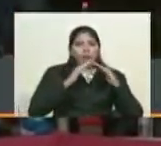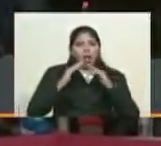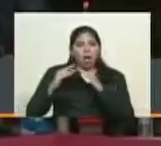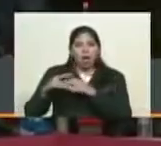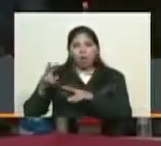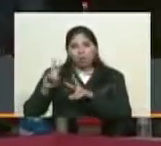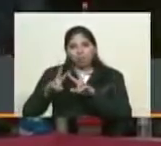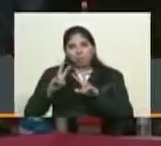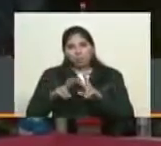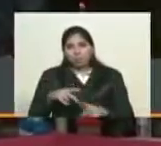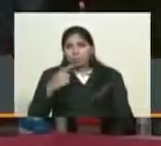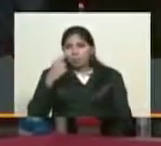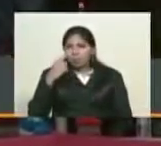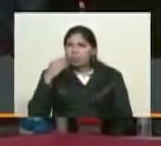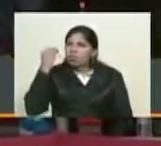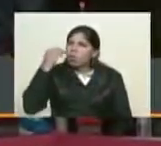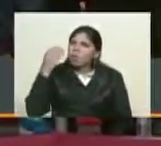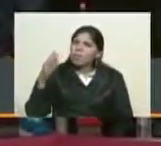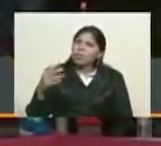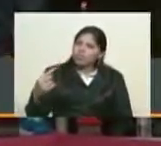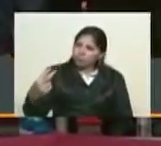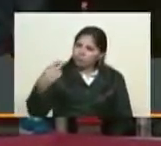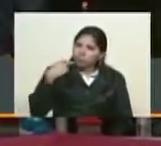¡Henry Falcón!